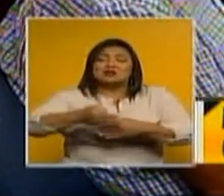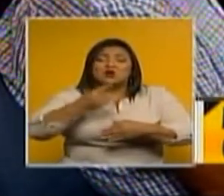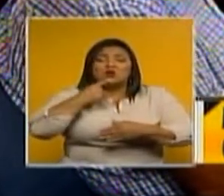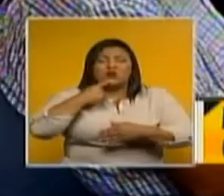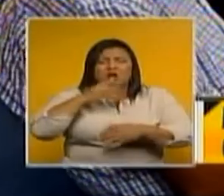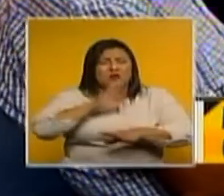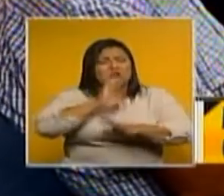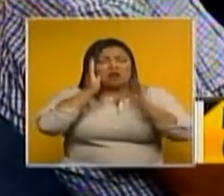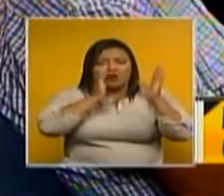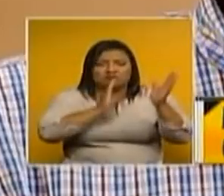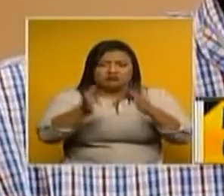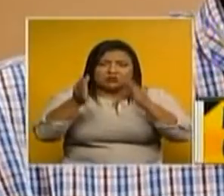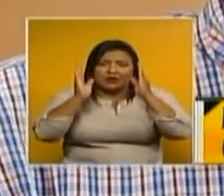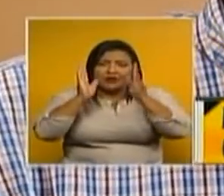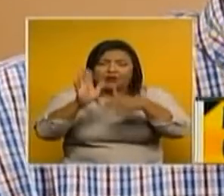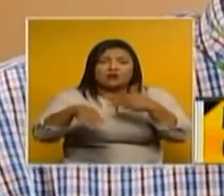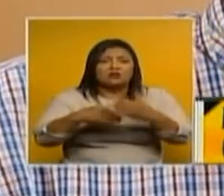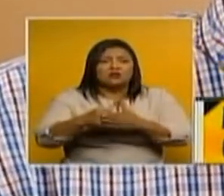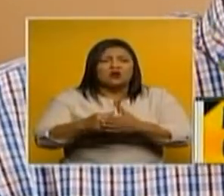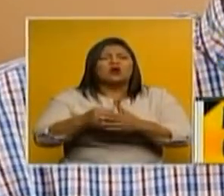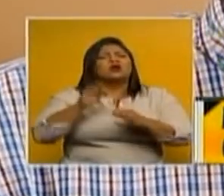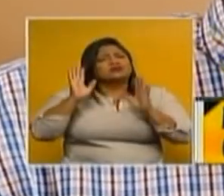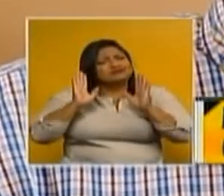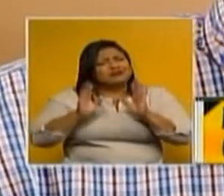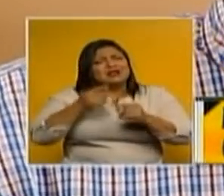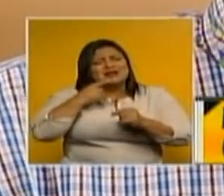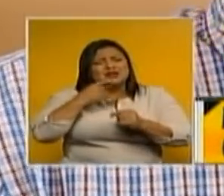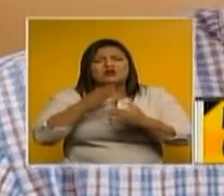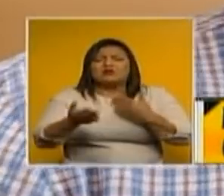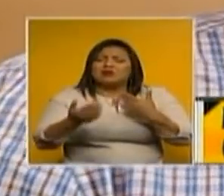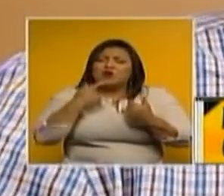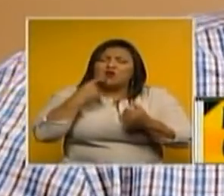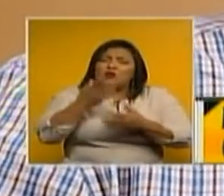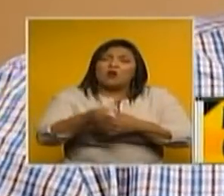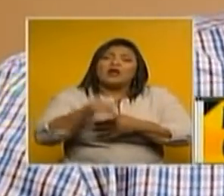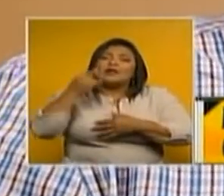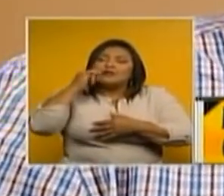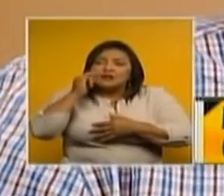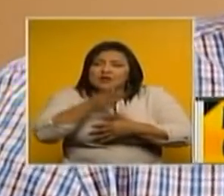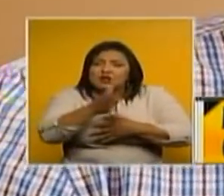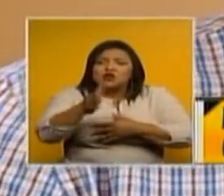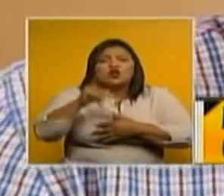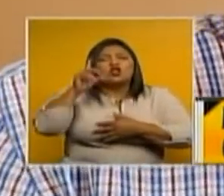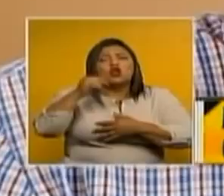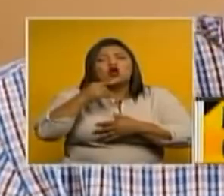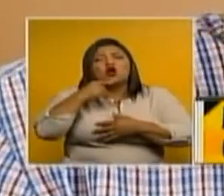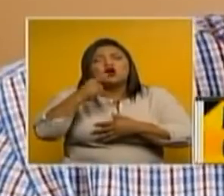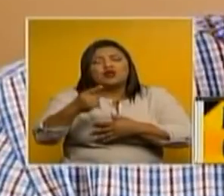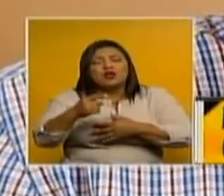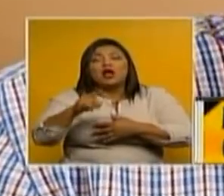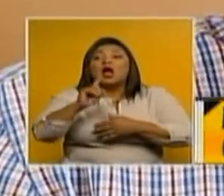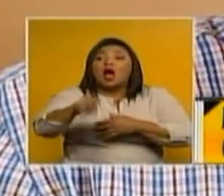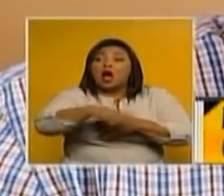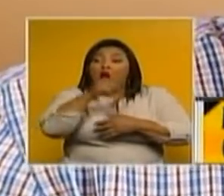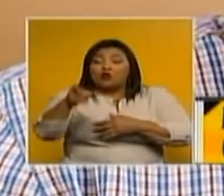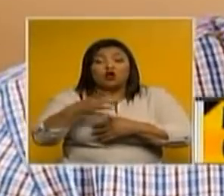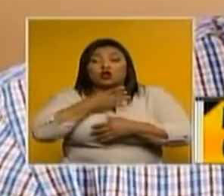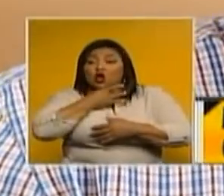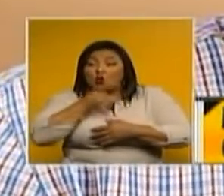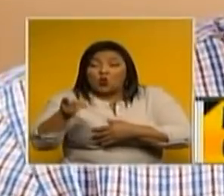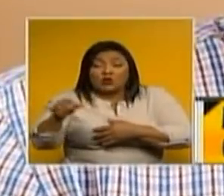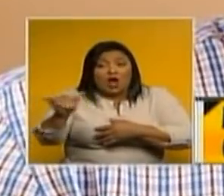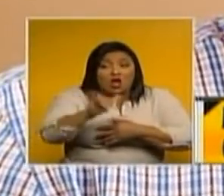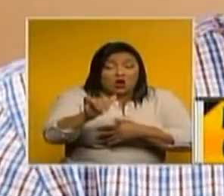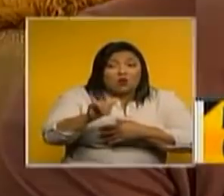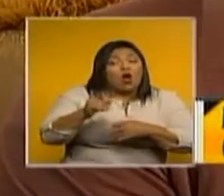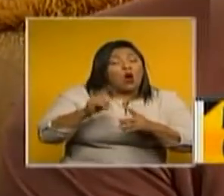mantienen medidas preventivas. Tengo frases muy sencillas que les digo: niño, no digas ni hagas a otro lo que no quieres que te